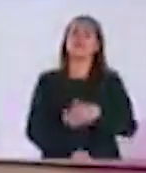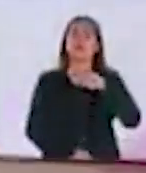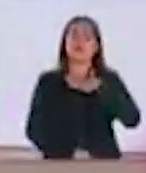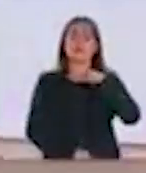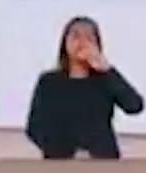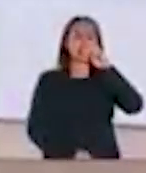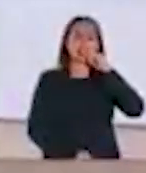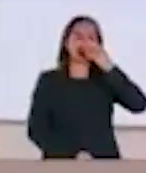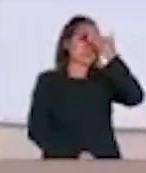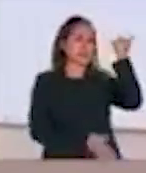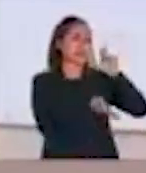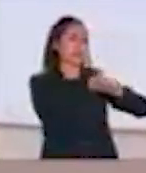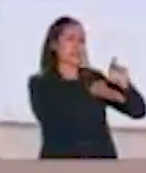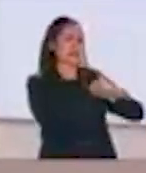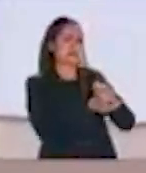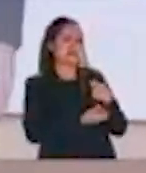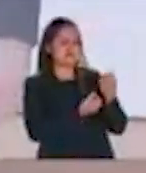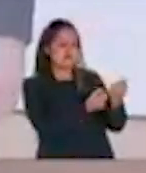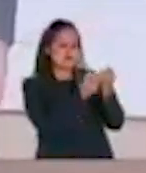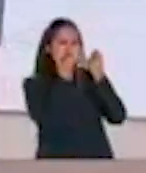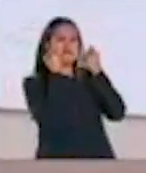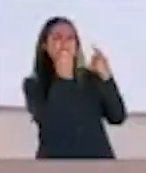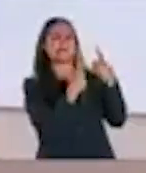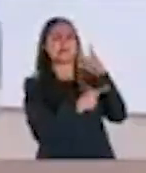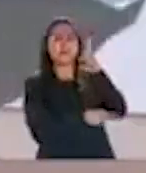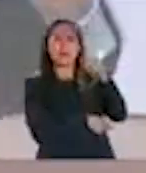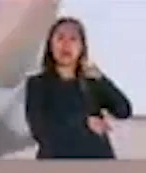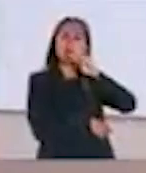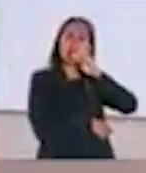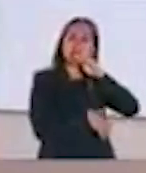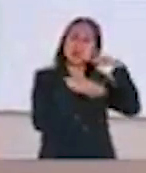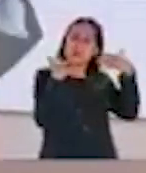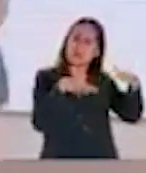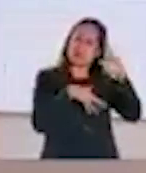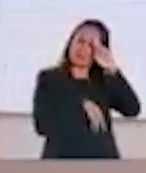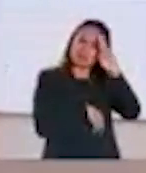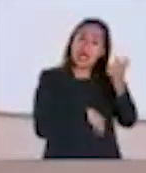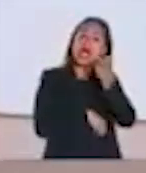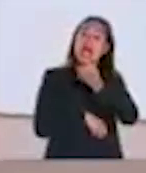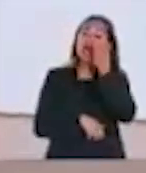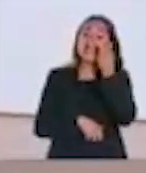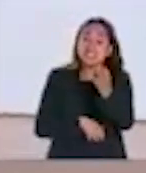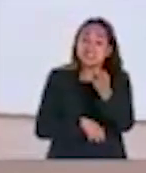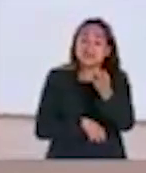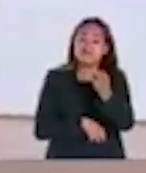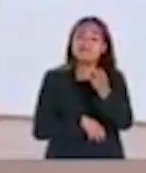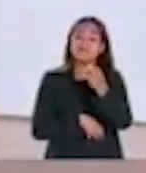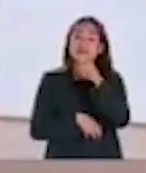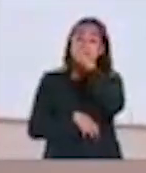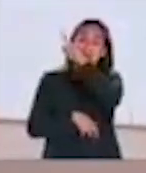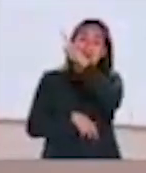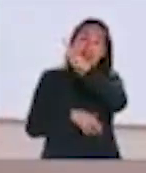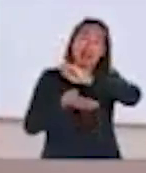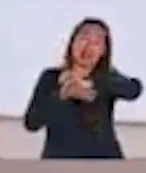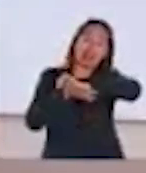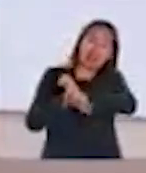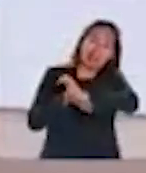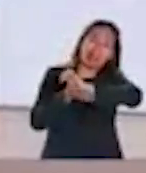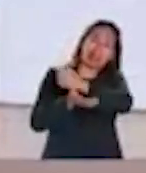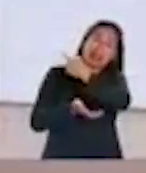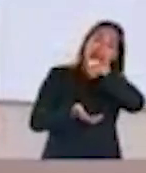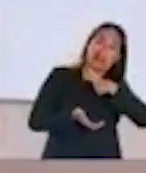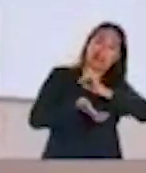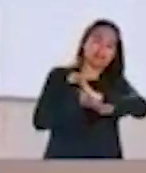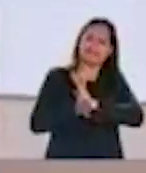es mi héroe necesitamos quitarnos la pata del pescuezo y no permitir que ninguno de estos tres